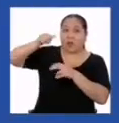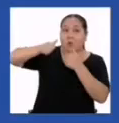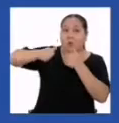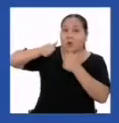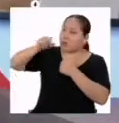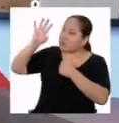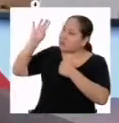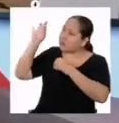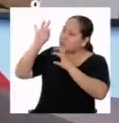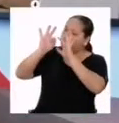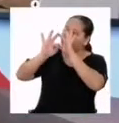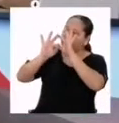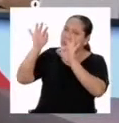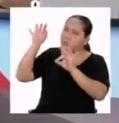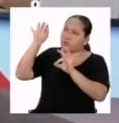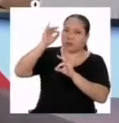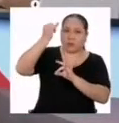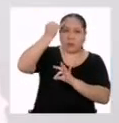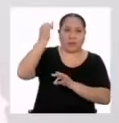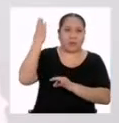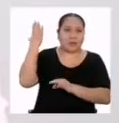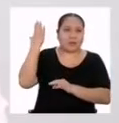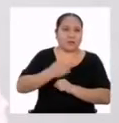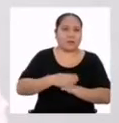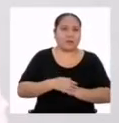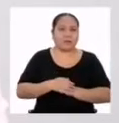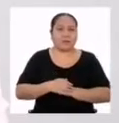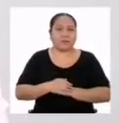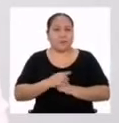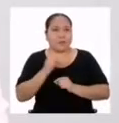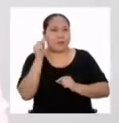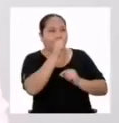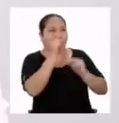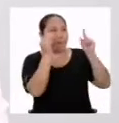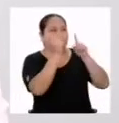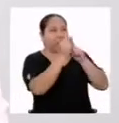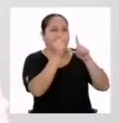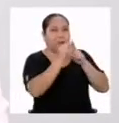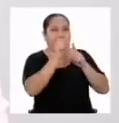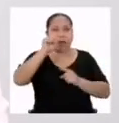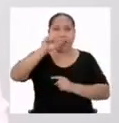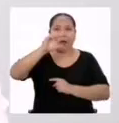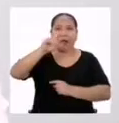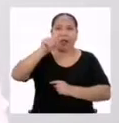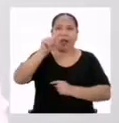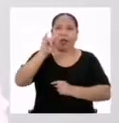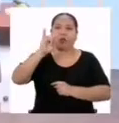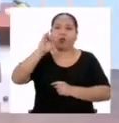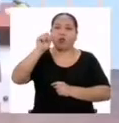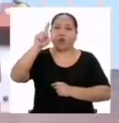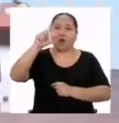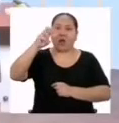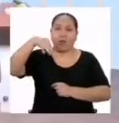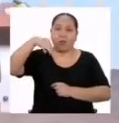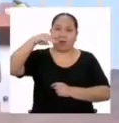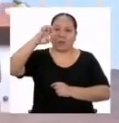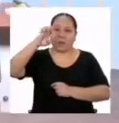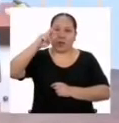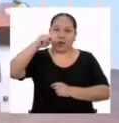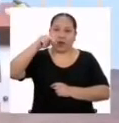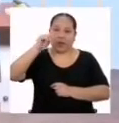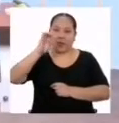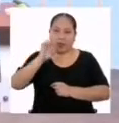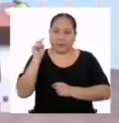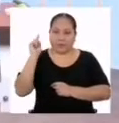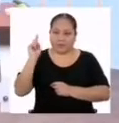vemos? Que la única señalización está en la palabra actualmente. ¿Qué nos indica esto? Que Capsoli va a hablarnos